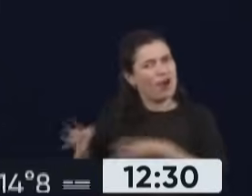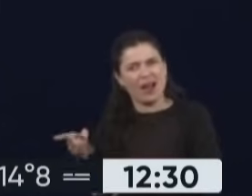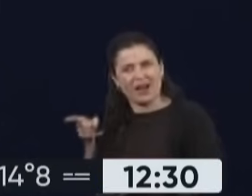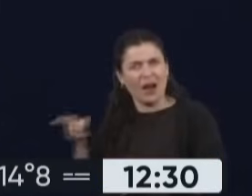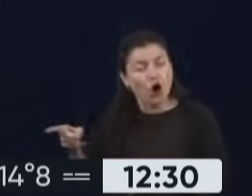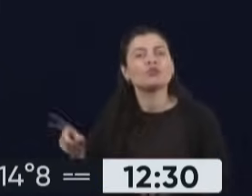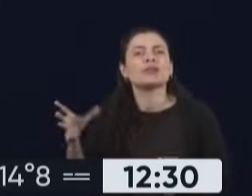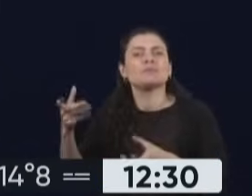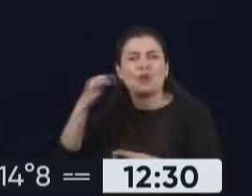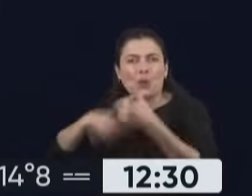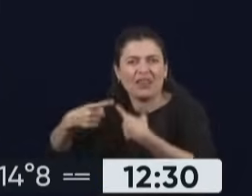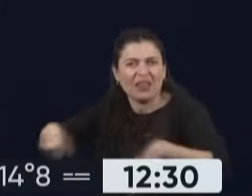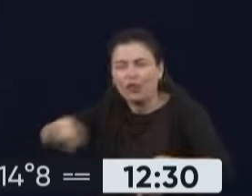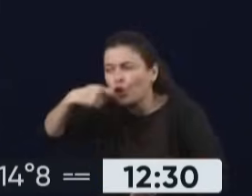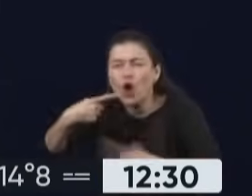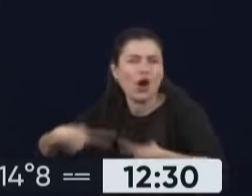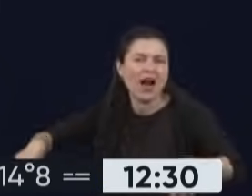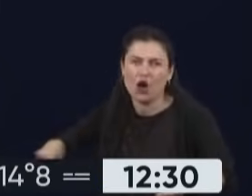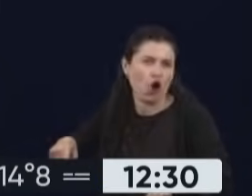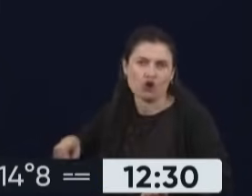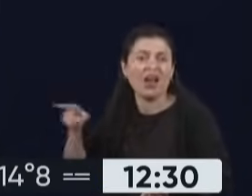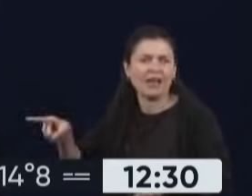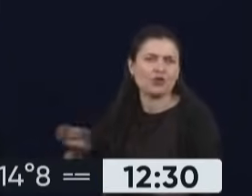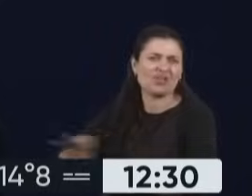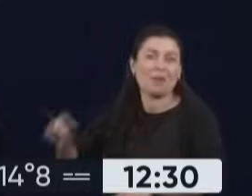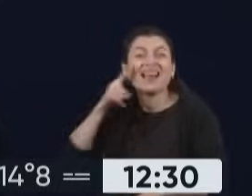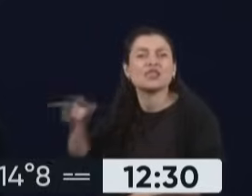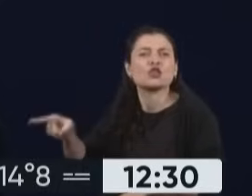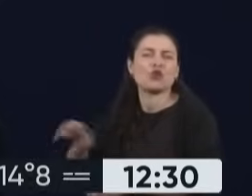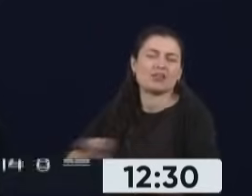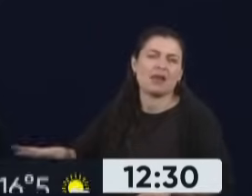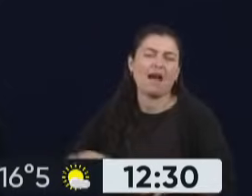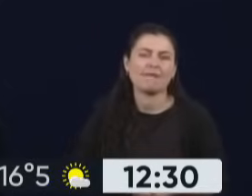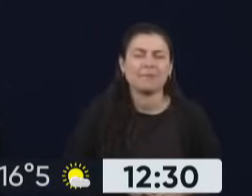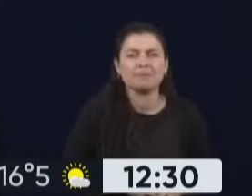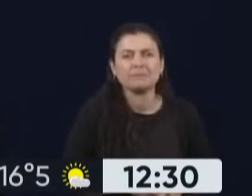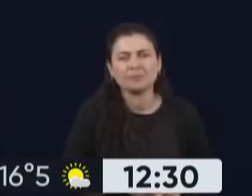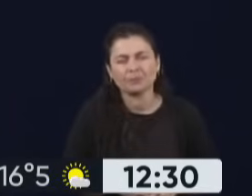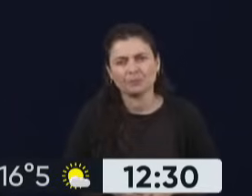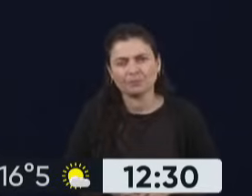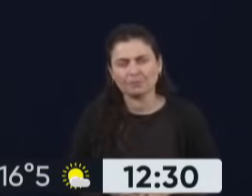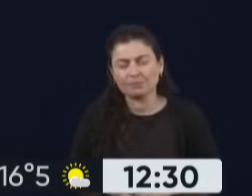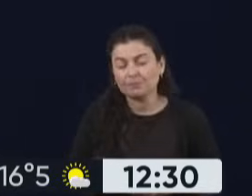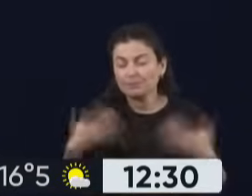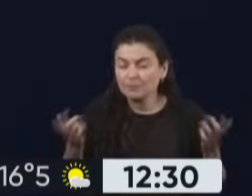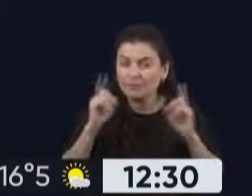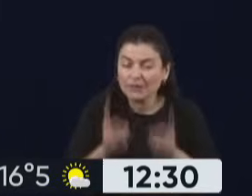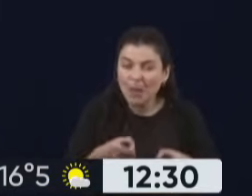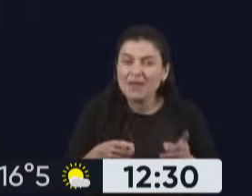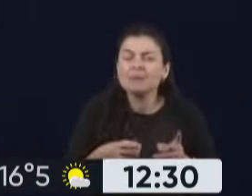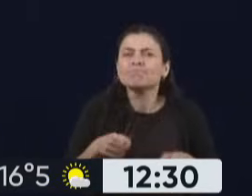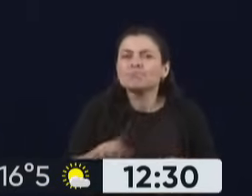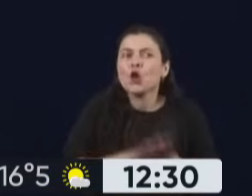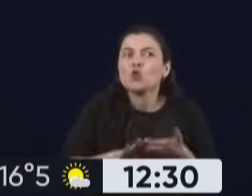Me parece importante señalar que estas medidas también se compadecen,